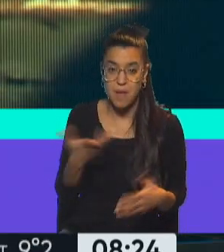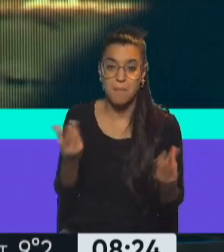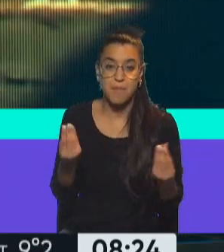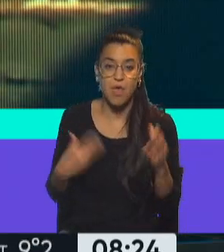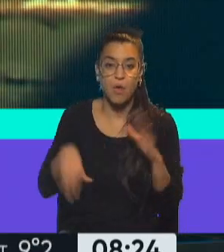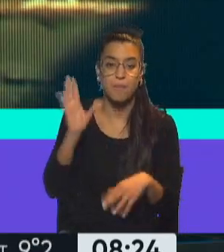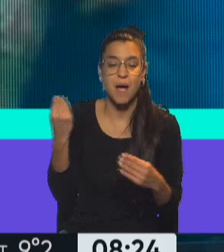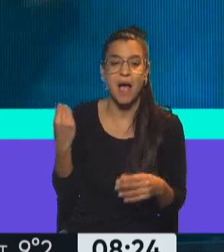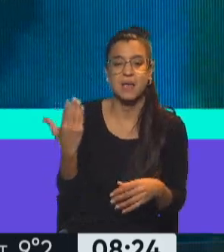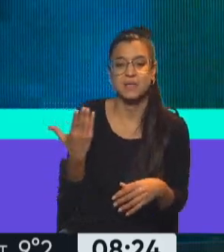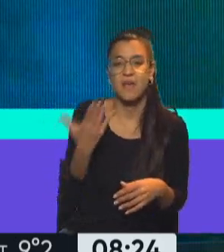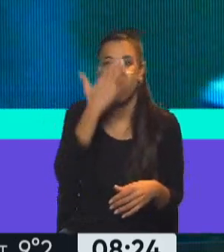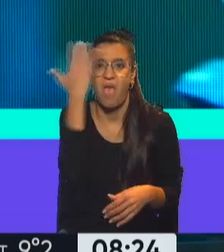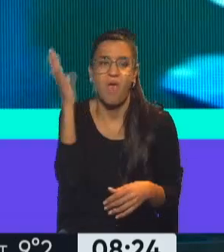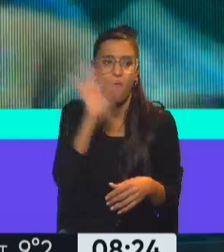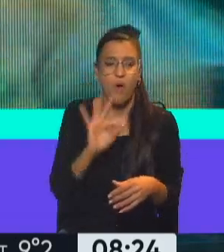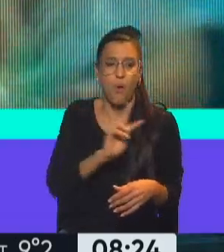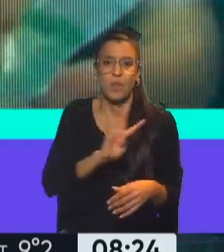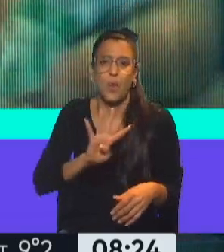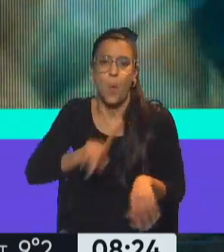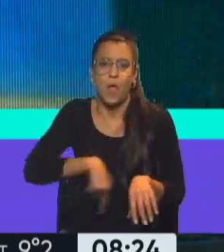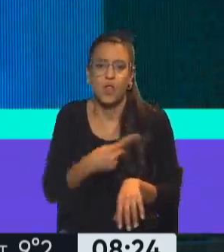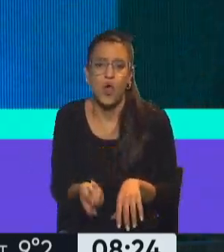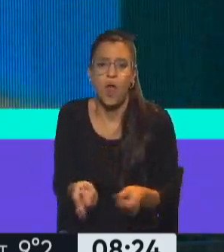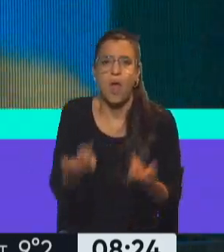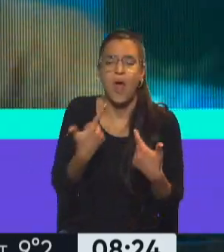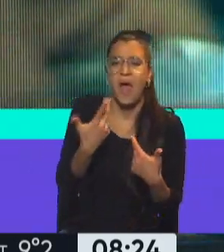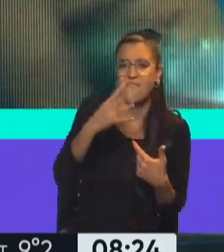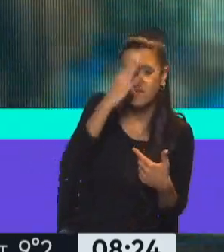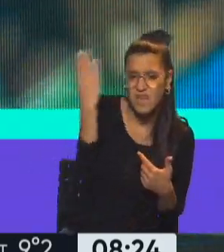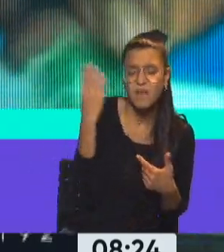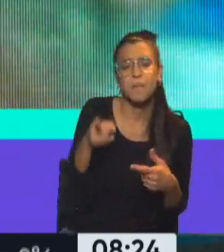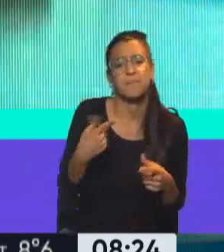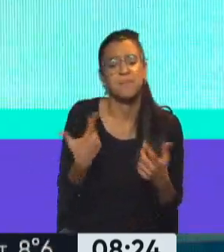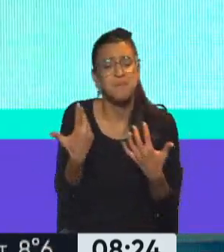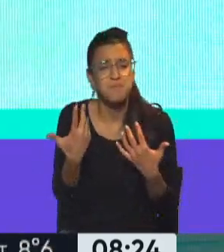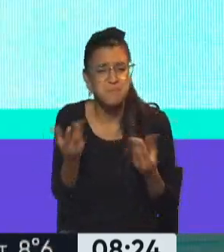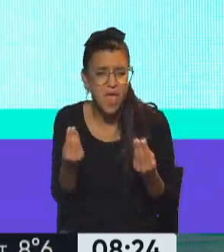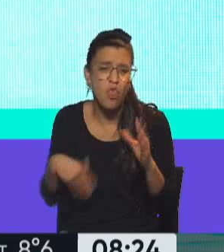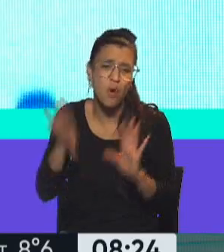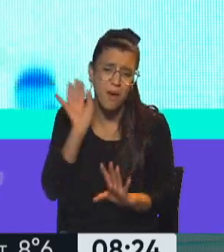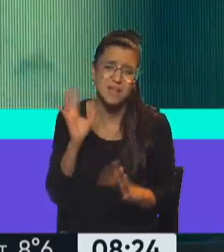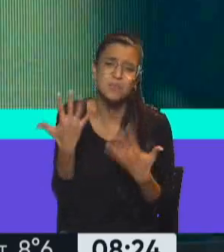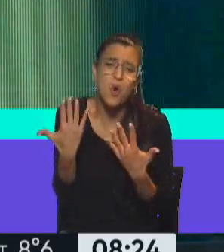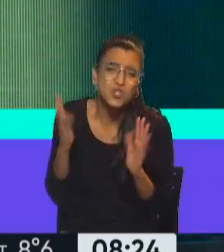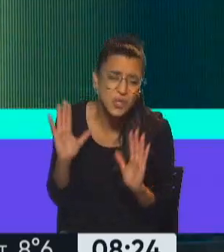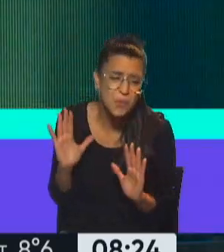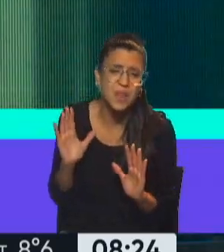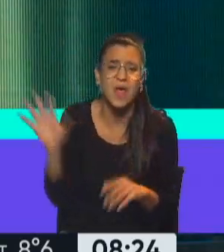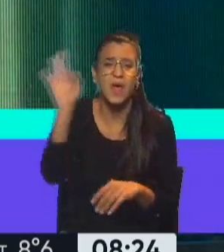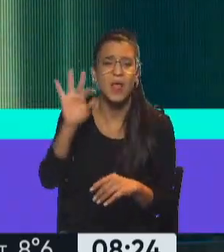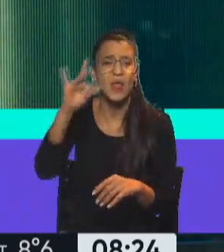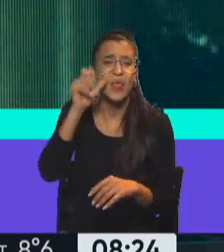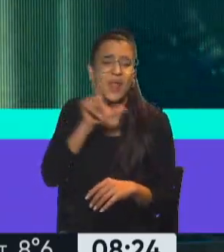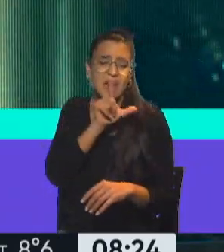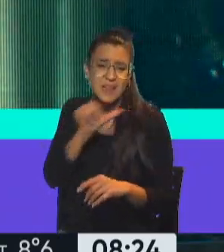a una reacción posible de 24 horas que te pueda dar la vacuna es la posibilidad concreta de que la variante Delta en